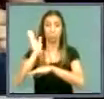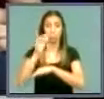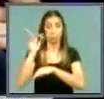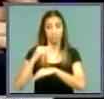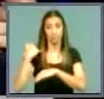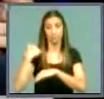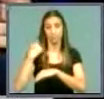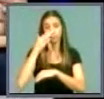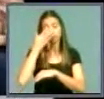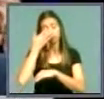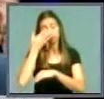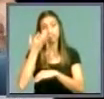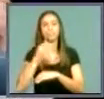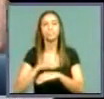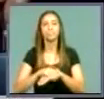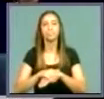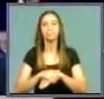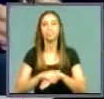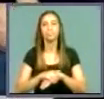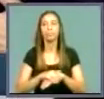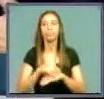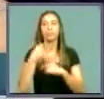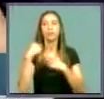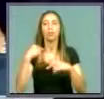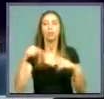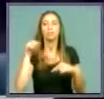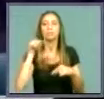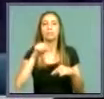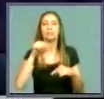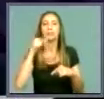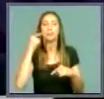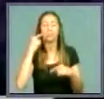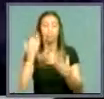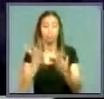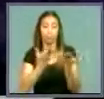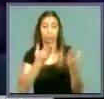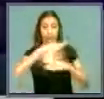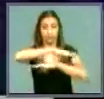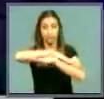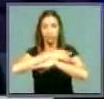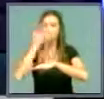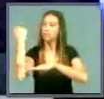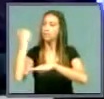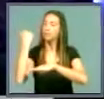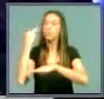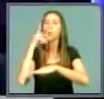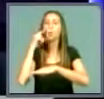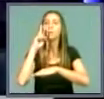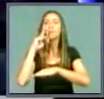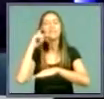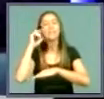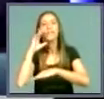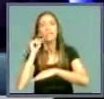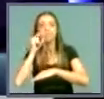por supuesto que tenga su mejor fiesta. Y estas cosas que brinda la democracia, recién estábamos hablando con José Ricardo,